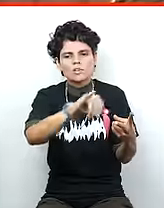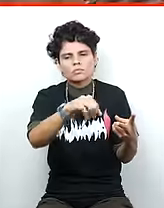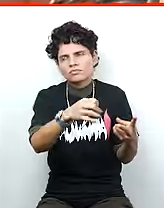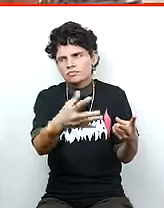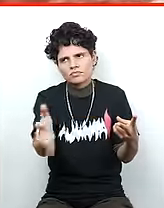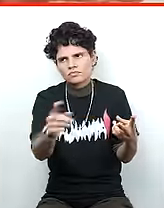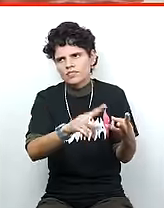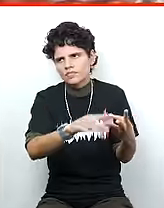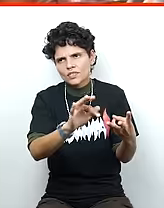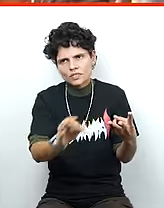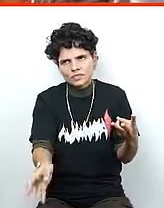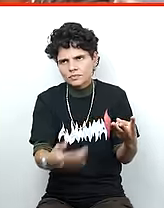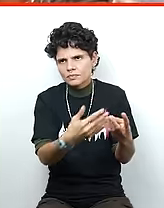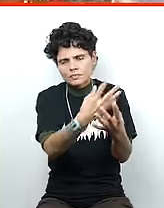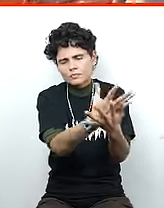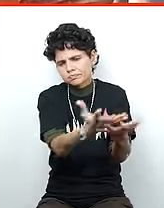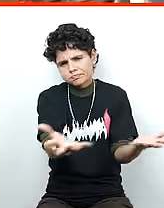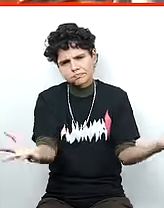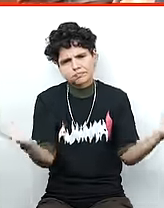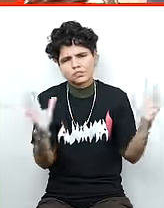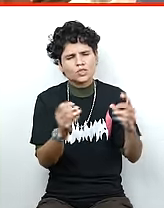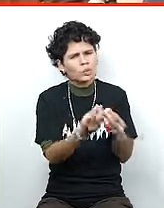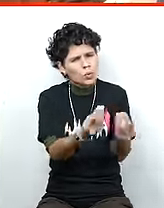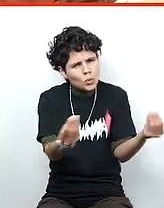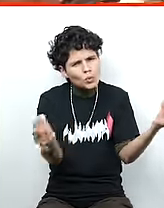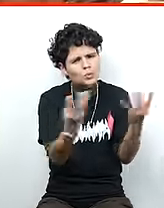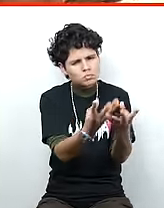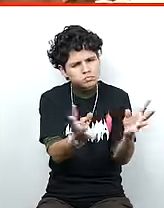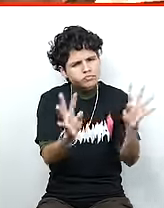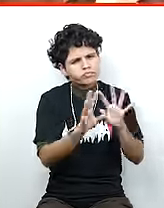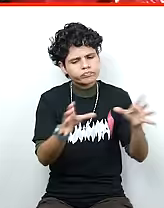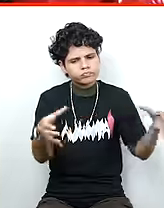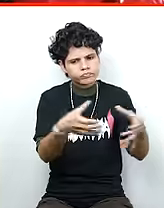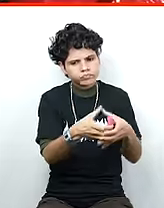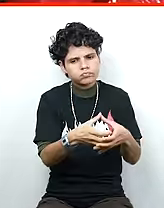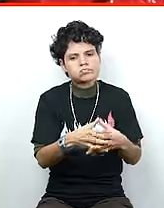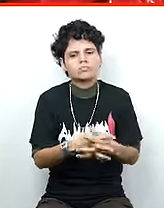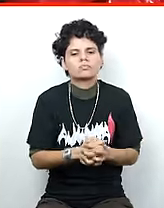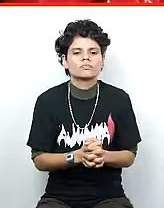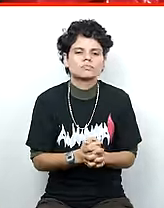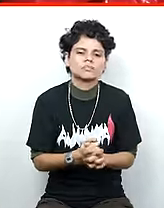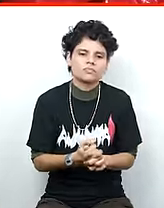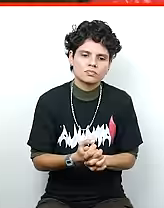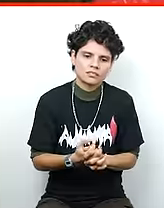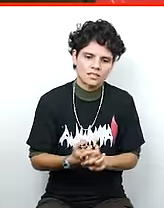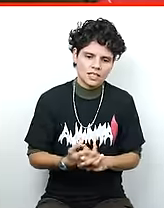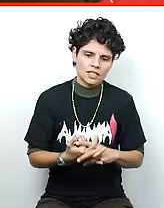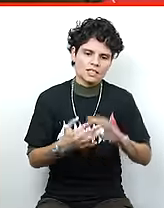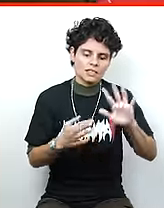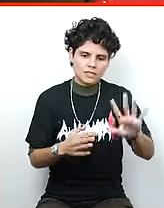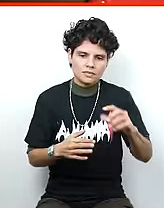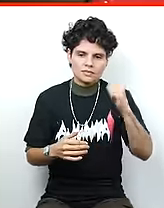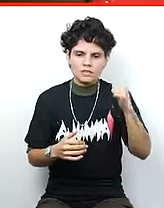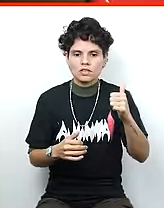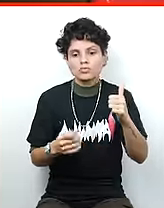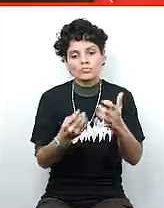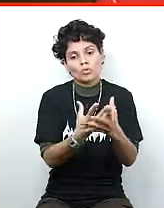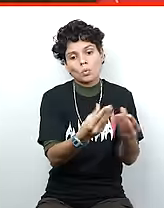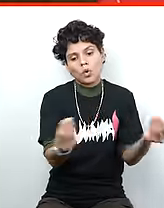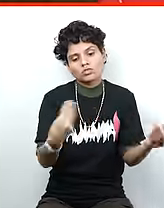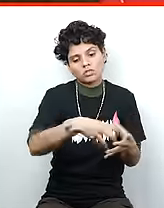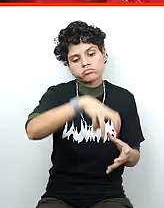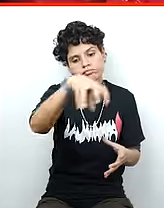Schiff, el Felo, hay varios en verdad, cualquier gente. Son un caleta, entonces por eso... Ya, Romano. Tenemosle un turno porque son altos.